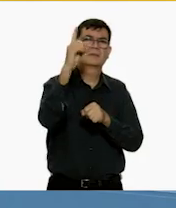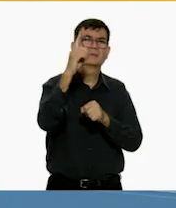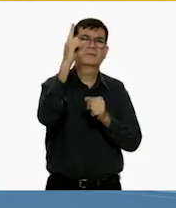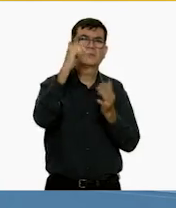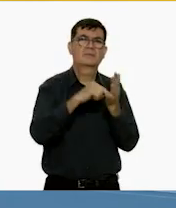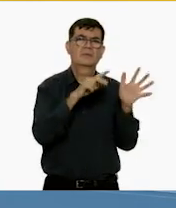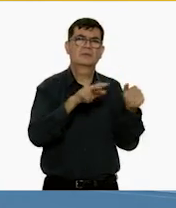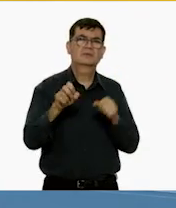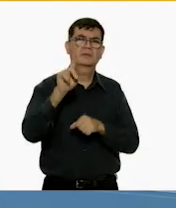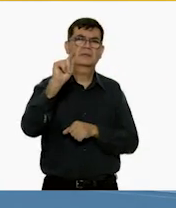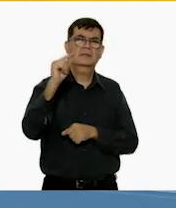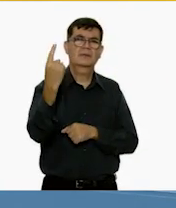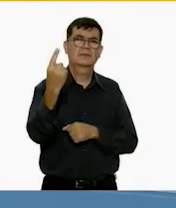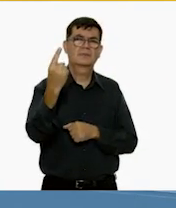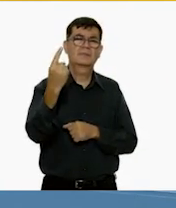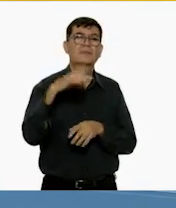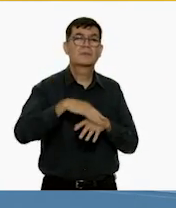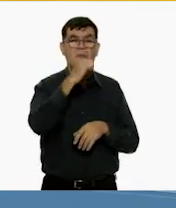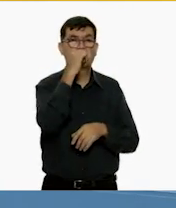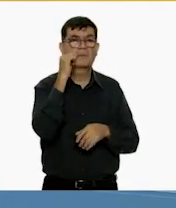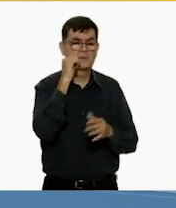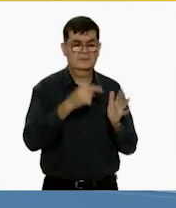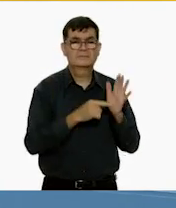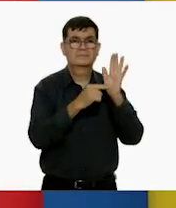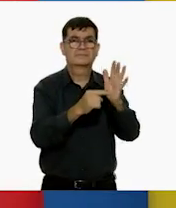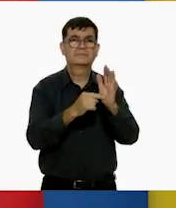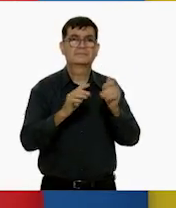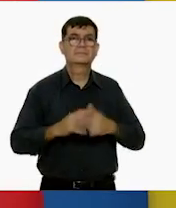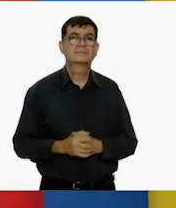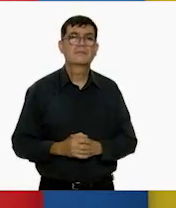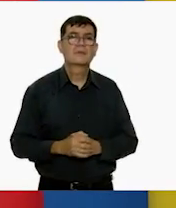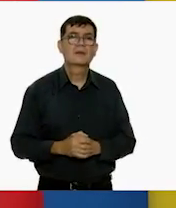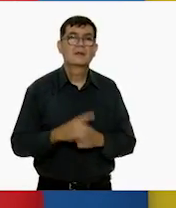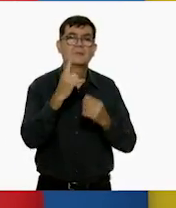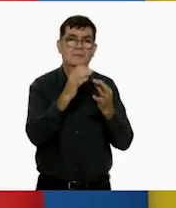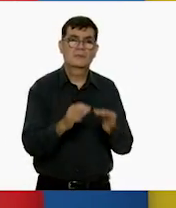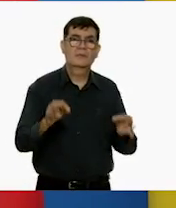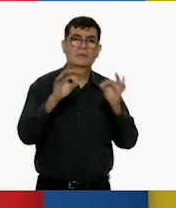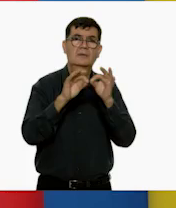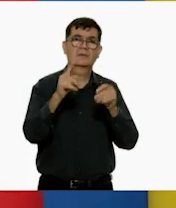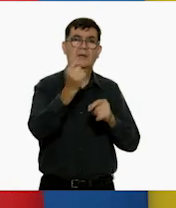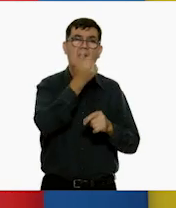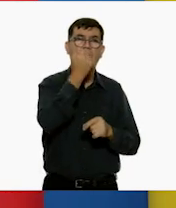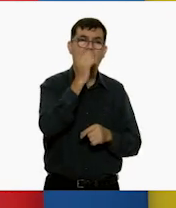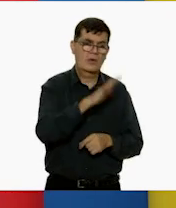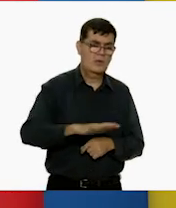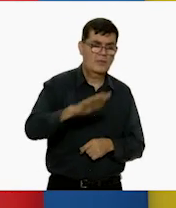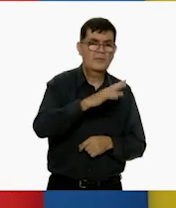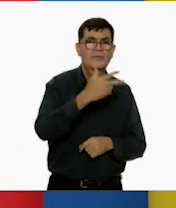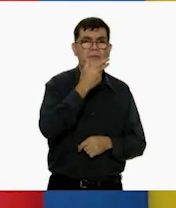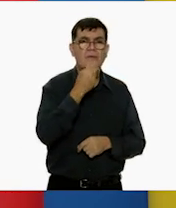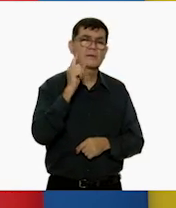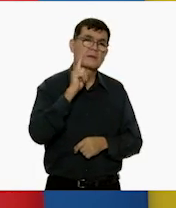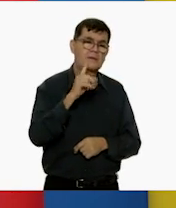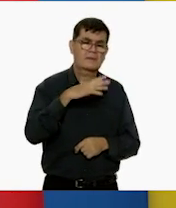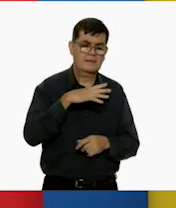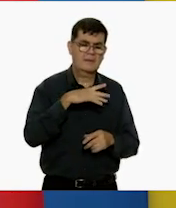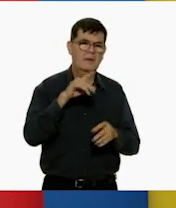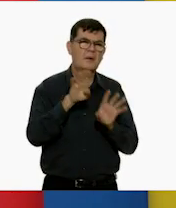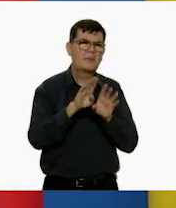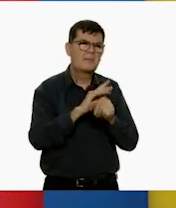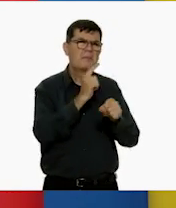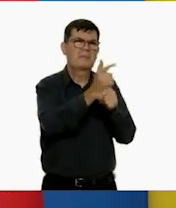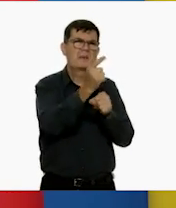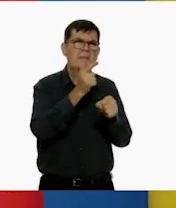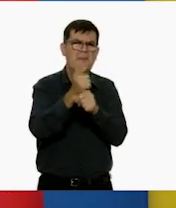de 1871 y Juárez lo presentó así. Sería importante que las alumnas y los alumnos en casa trataran de